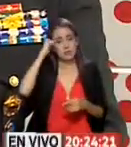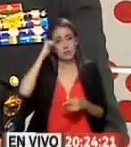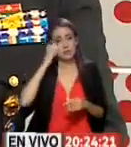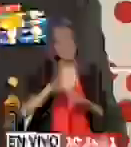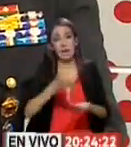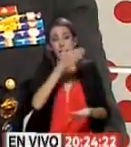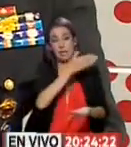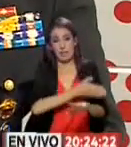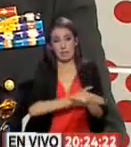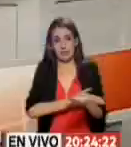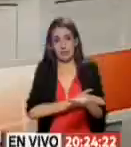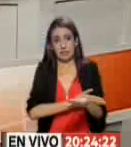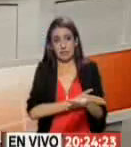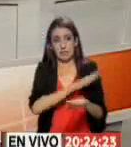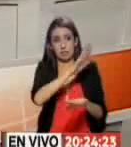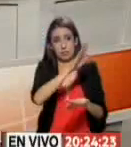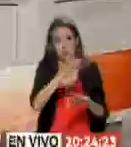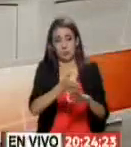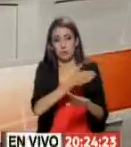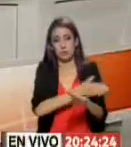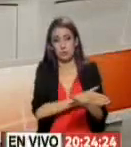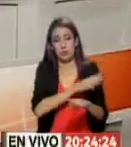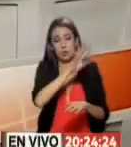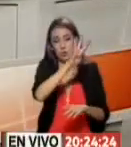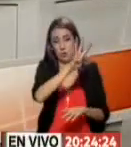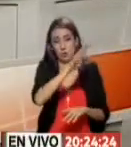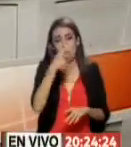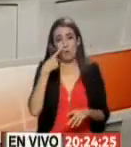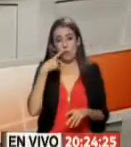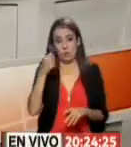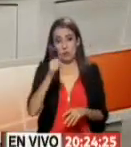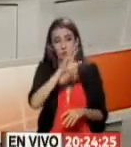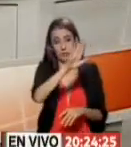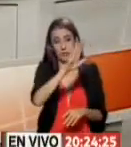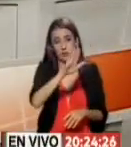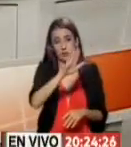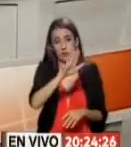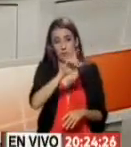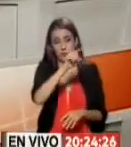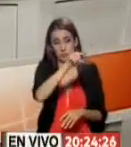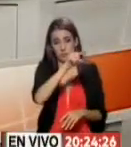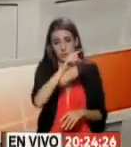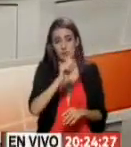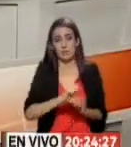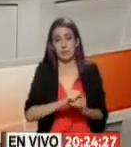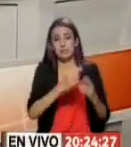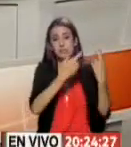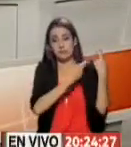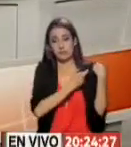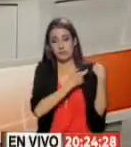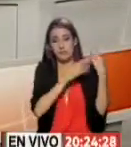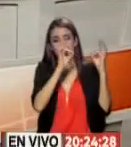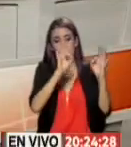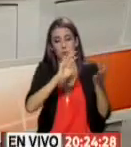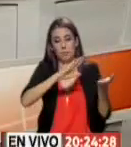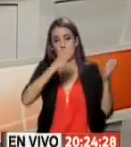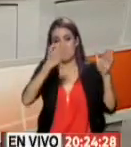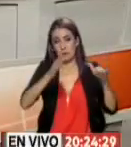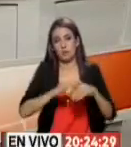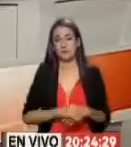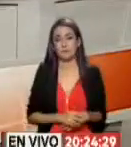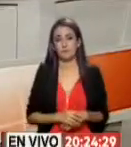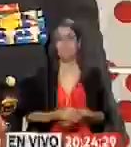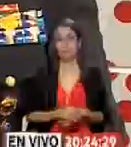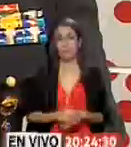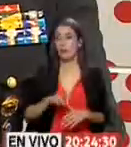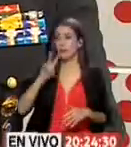de arrancar esta entrevista que precisamente cuatro hombres que estaban a su cargo, precisamente en el conflicto armado, perdieron la vida.